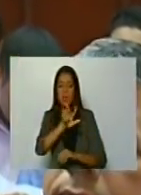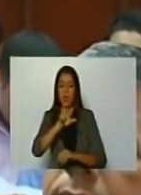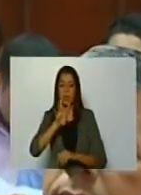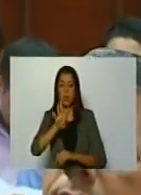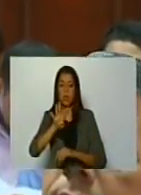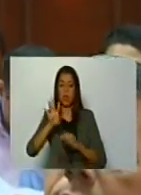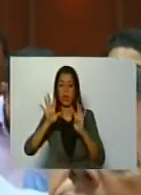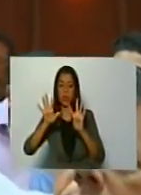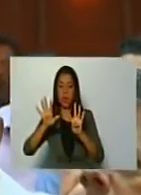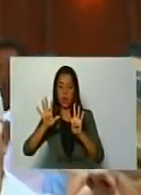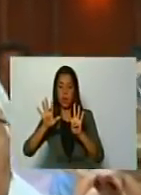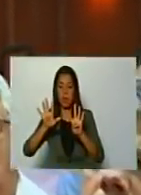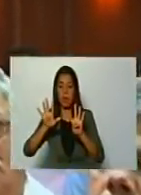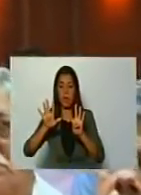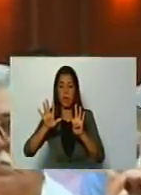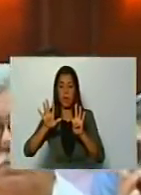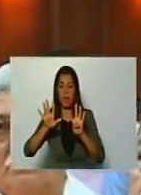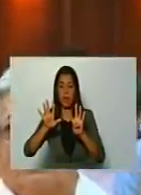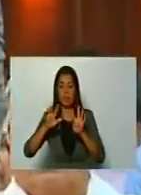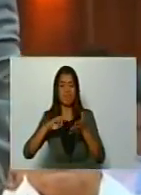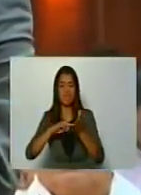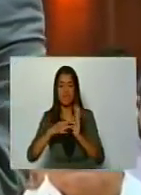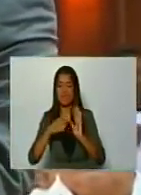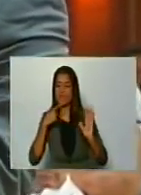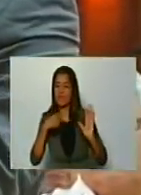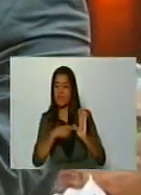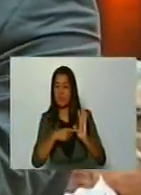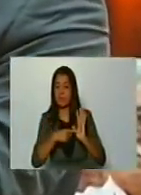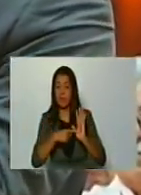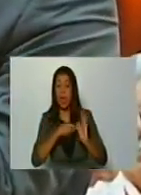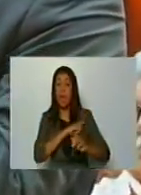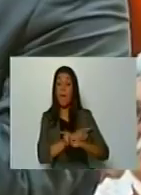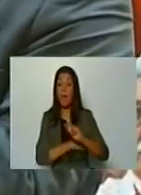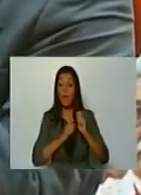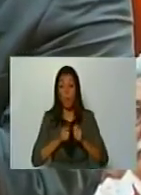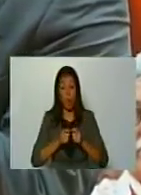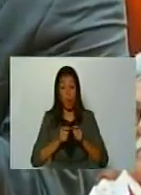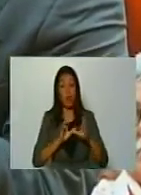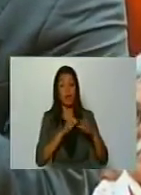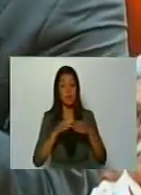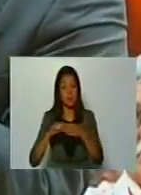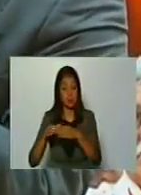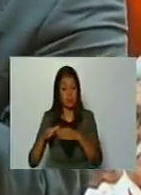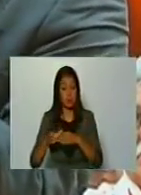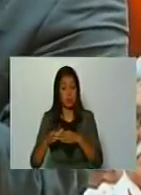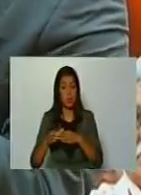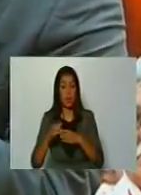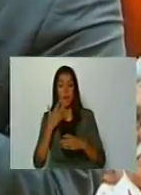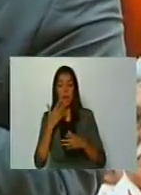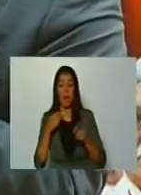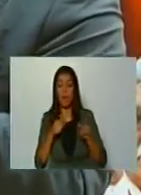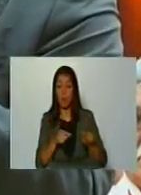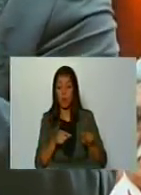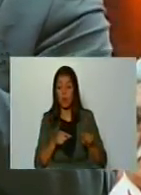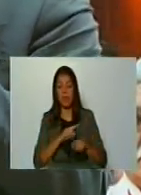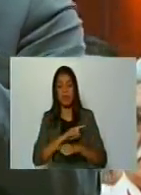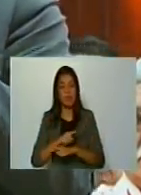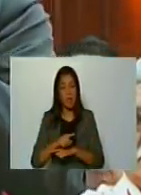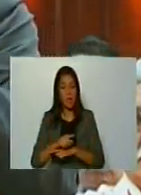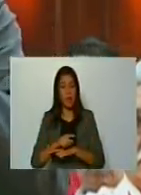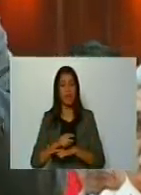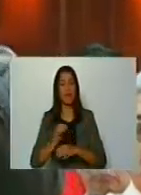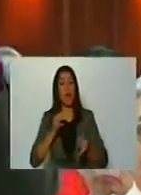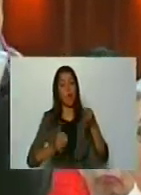349. Los poderes constituidos no podrán en forma alguna impedir